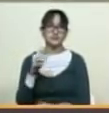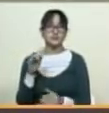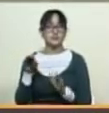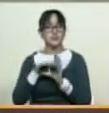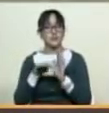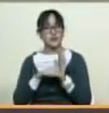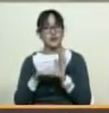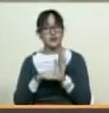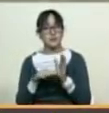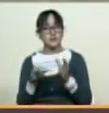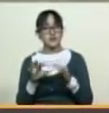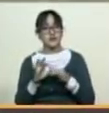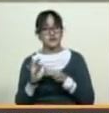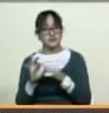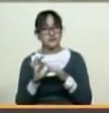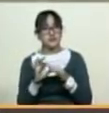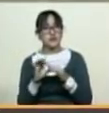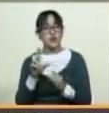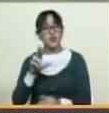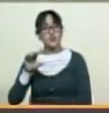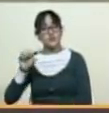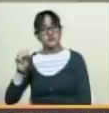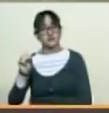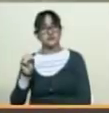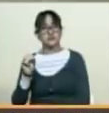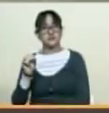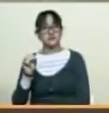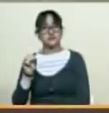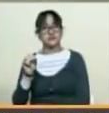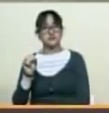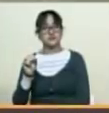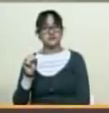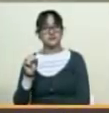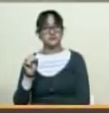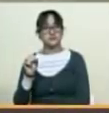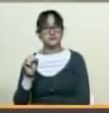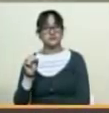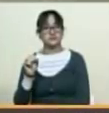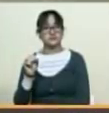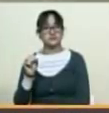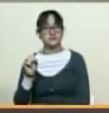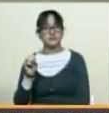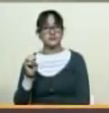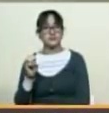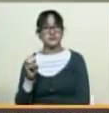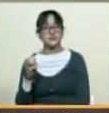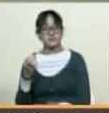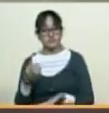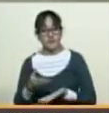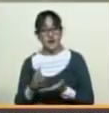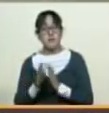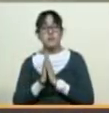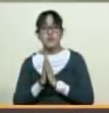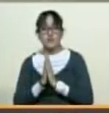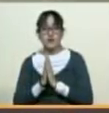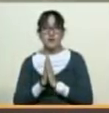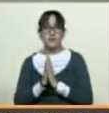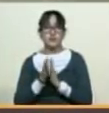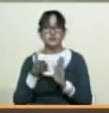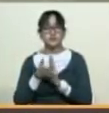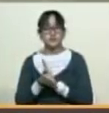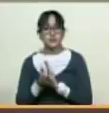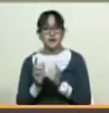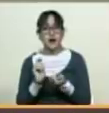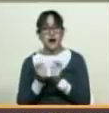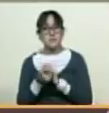Unión Radio estuvo el candidato Luis Alejandro Ratti y él estaba reiterando una petición que tiene que ver con que